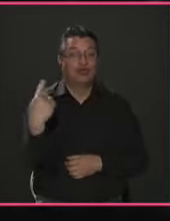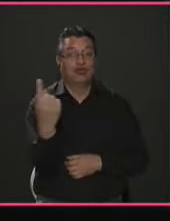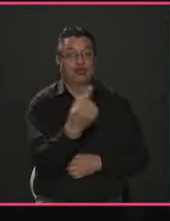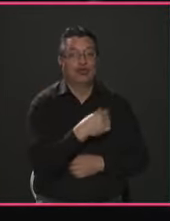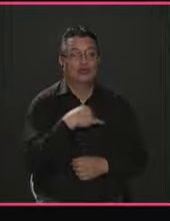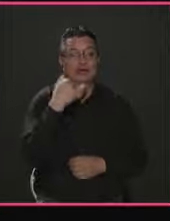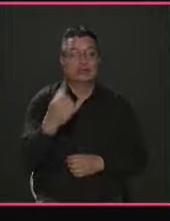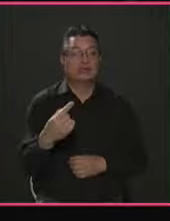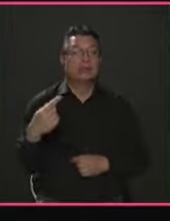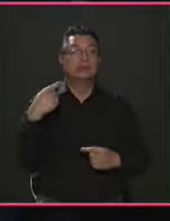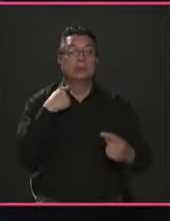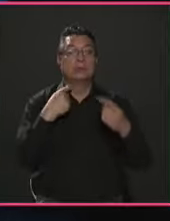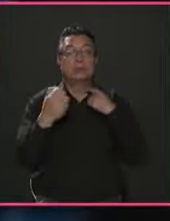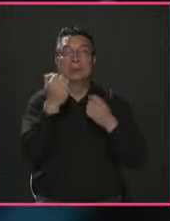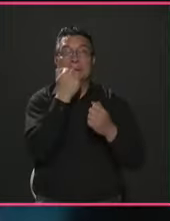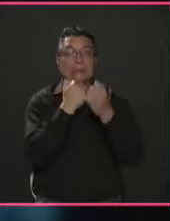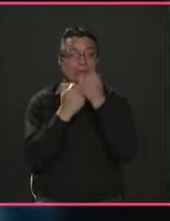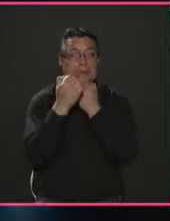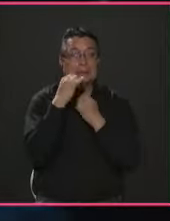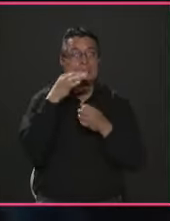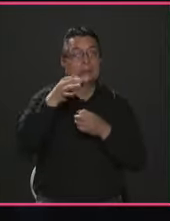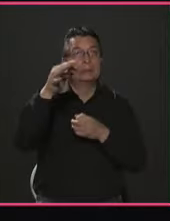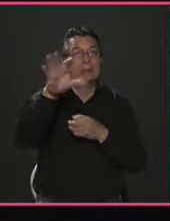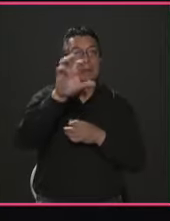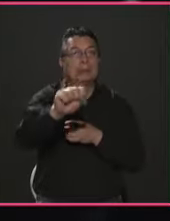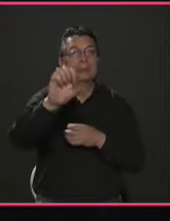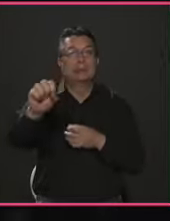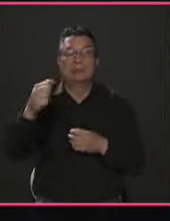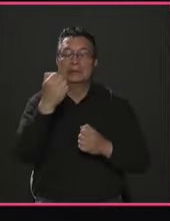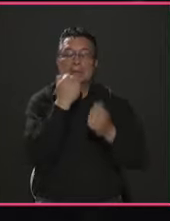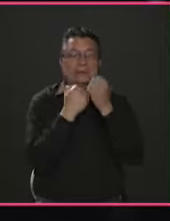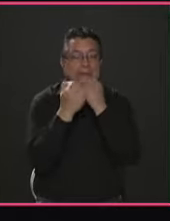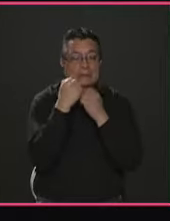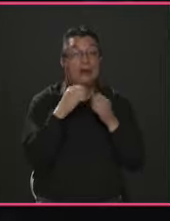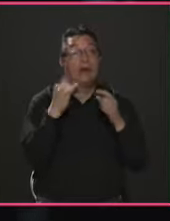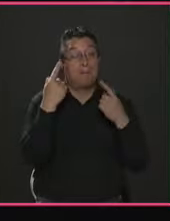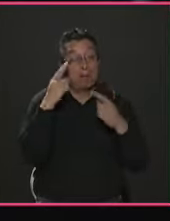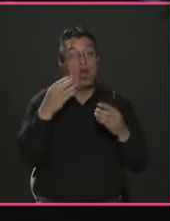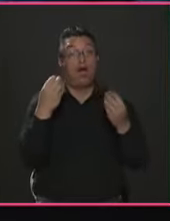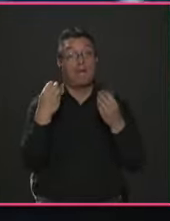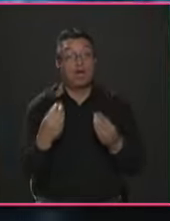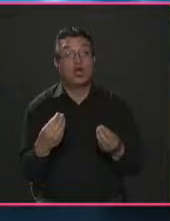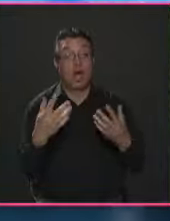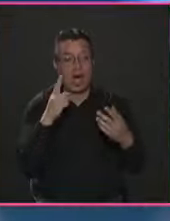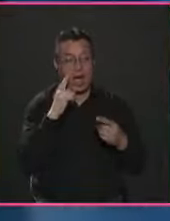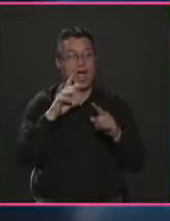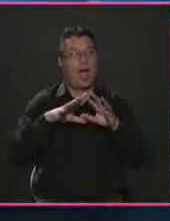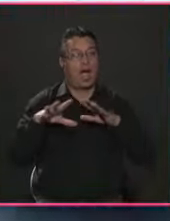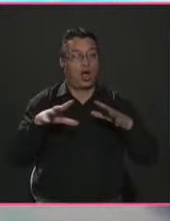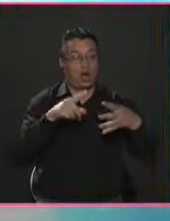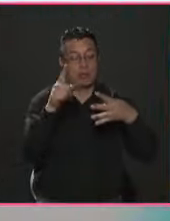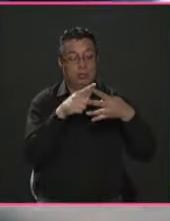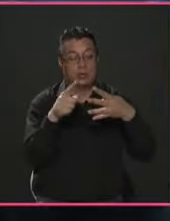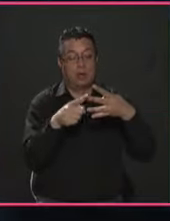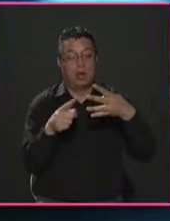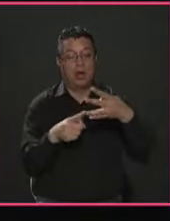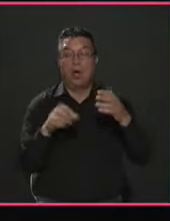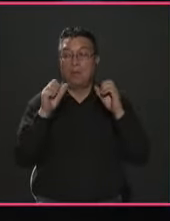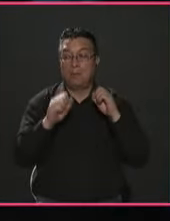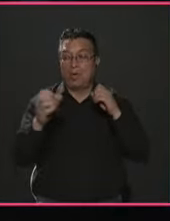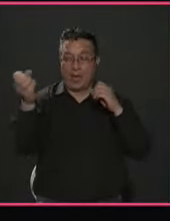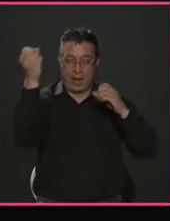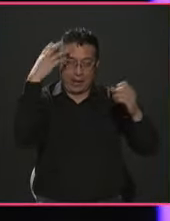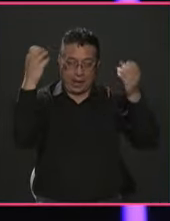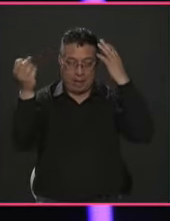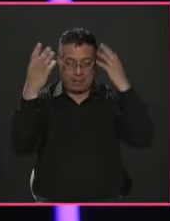cuanto a predecirlo como voy a decir aquí en esta presentación Lo bueno es que hay ciertas cosas que nosotros podemos aprender de